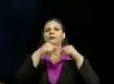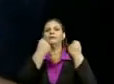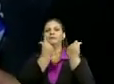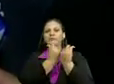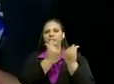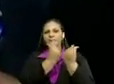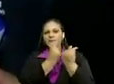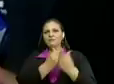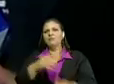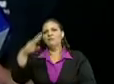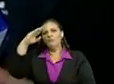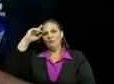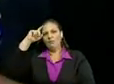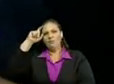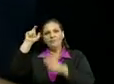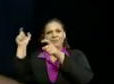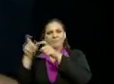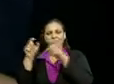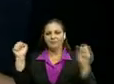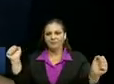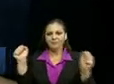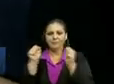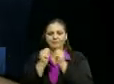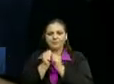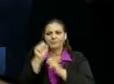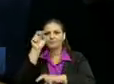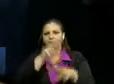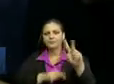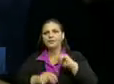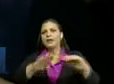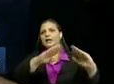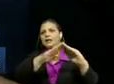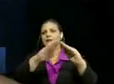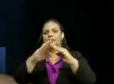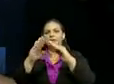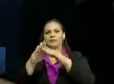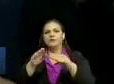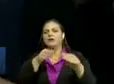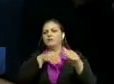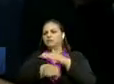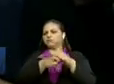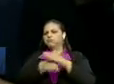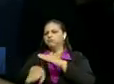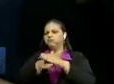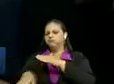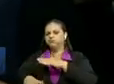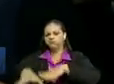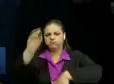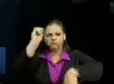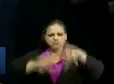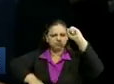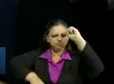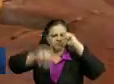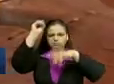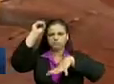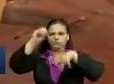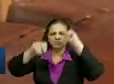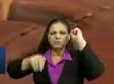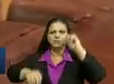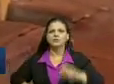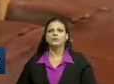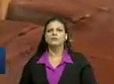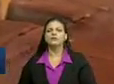Delincuencial, ha ejecutado varios allanamientos el día de hoy, en la madrugada del día de hoy, en Guayas y en la provincia de Manabí.